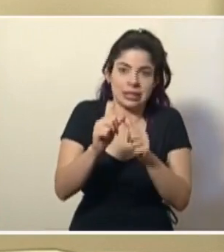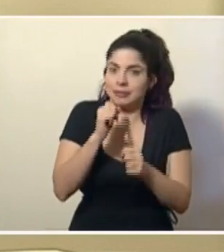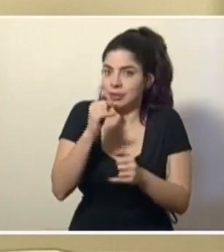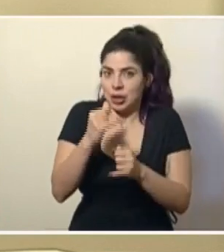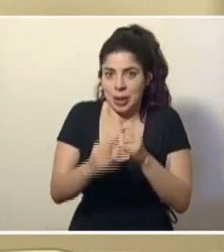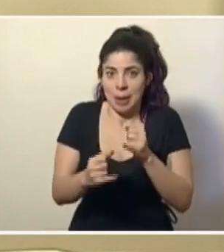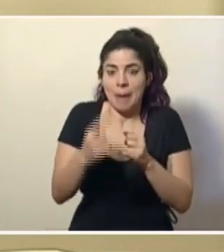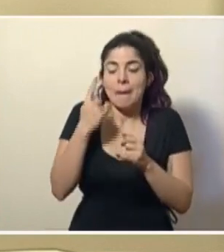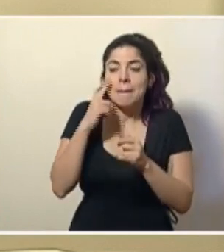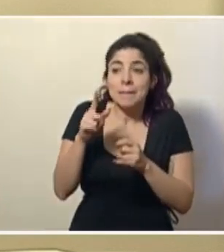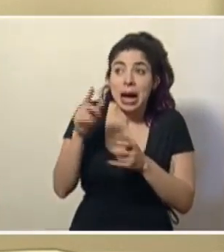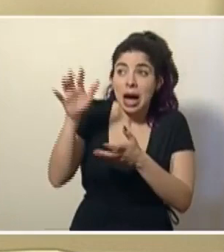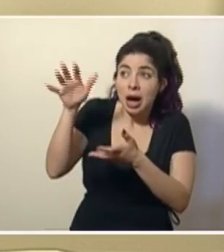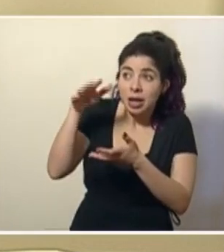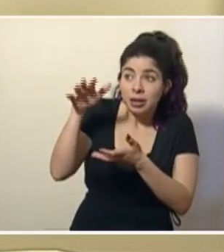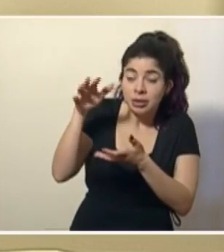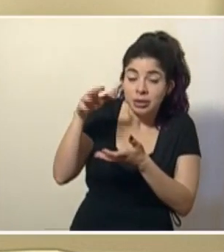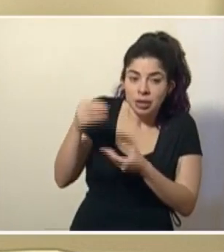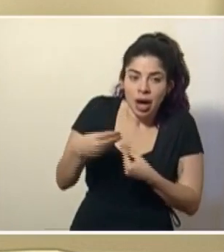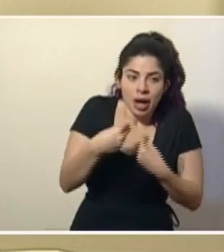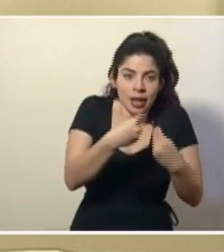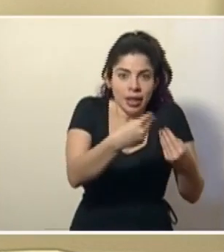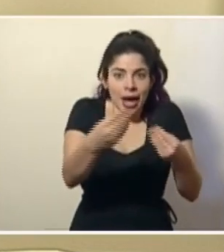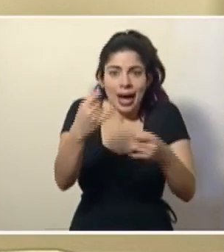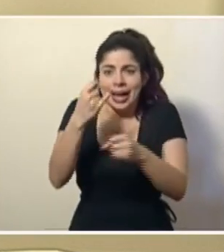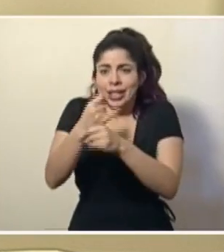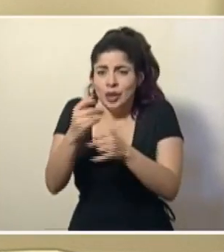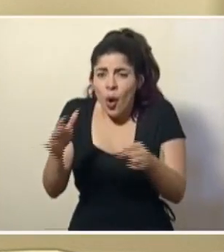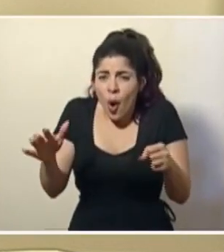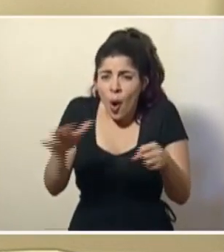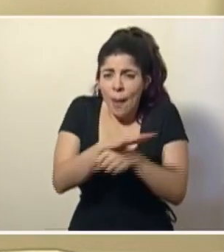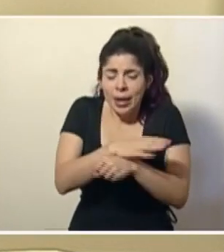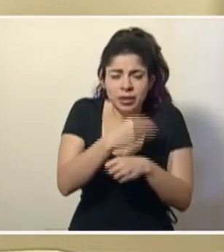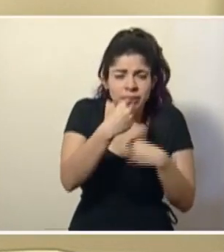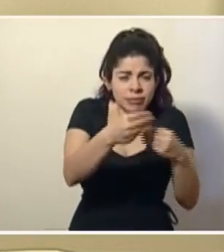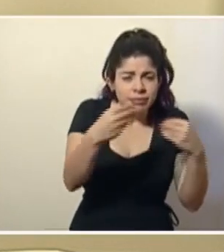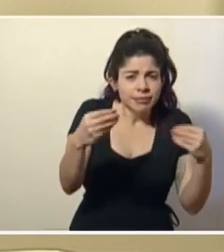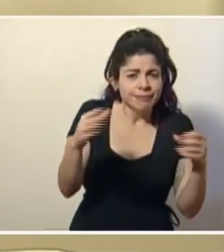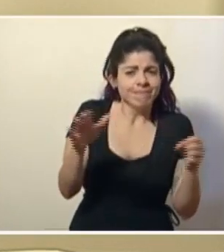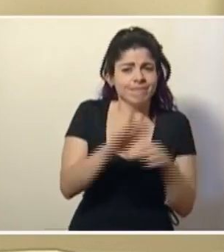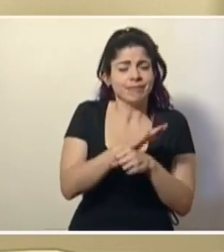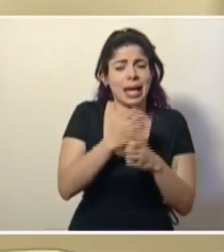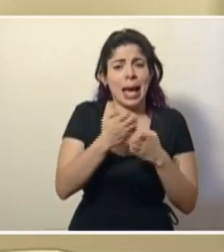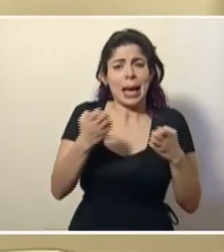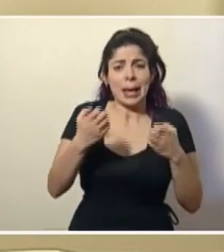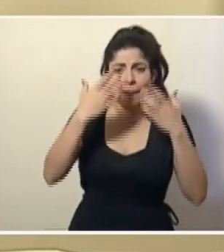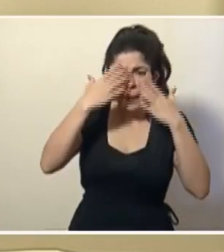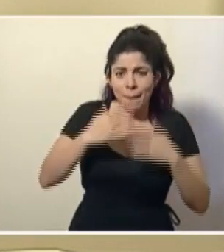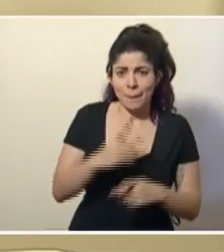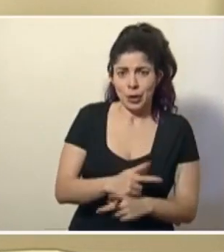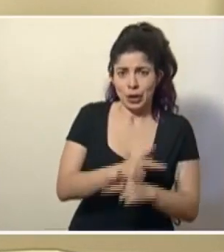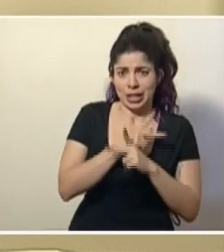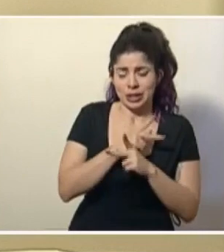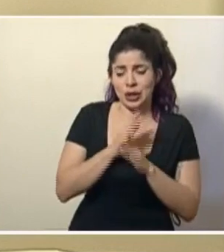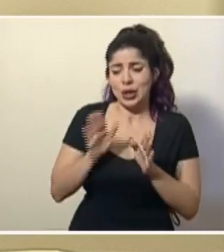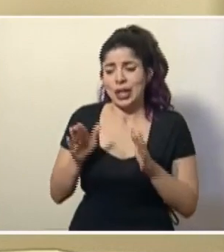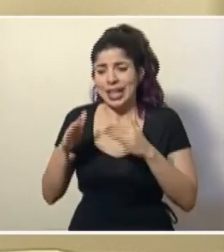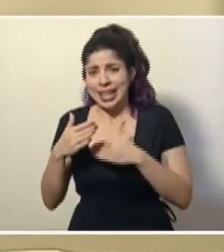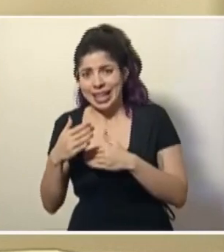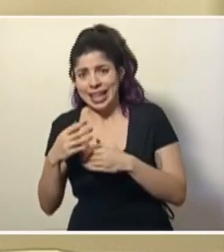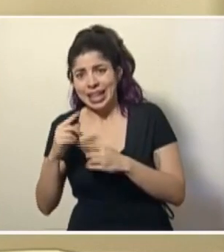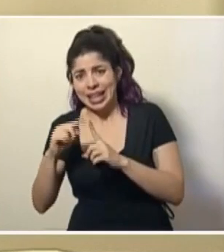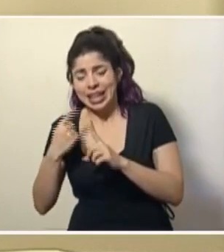para aprovisionar a la institución completa de todo el equipo de protección personal, de los kits, de